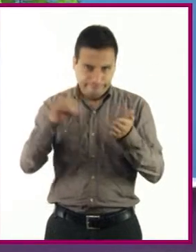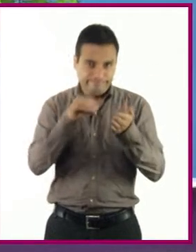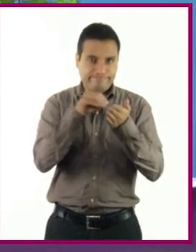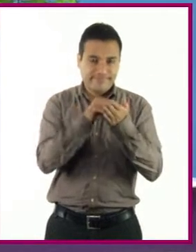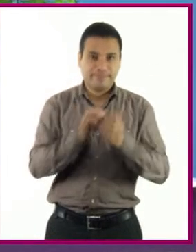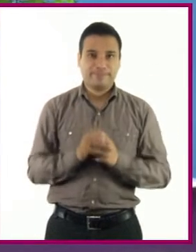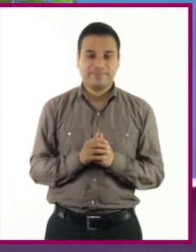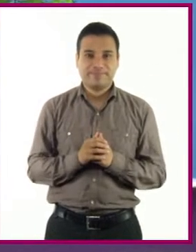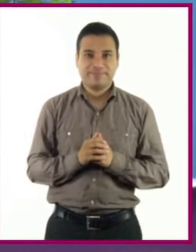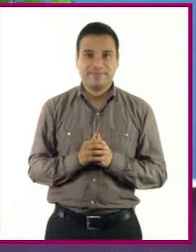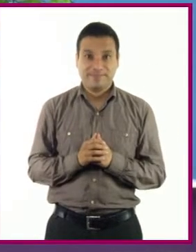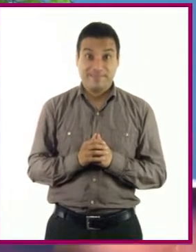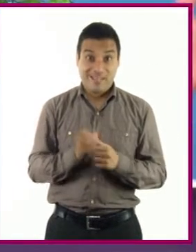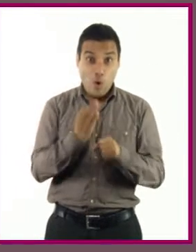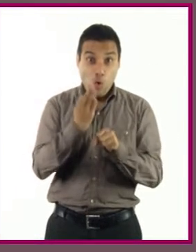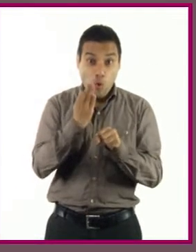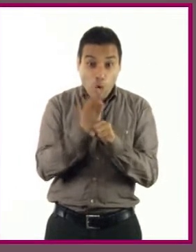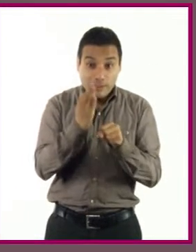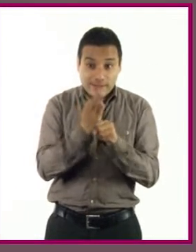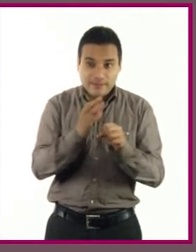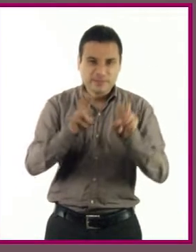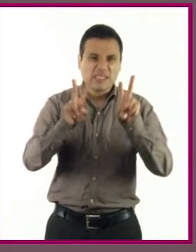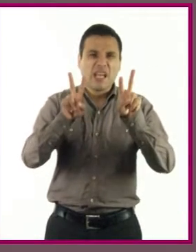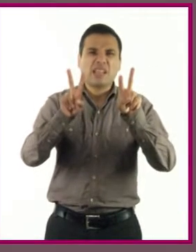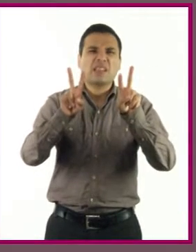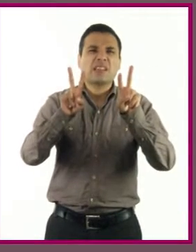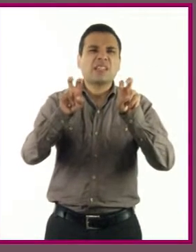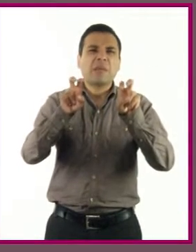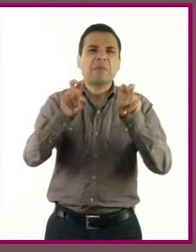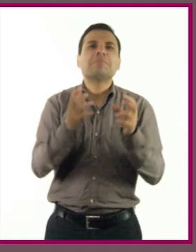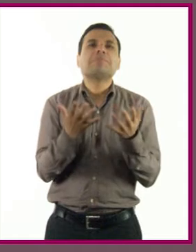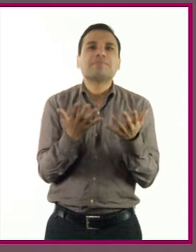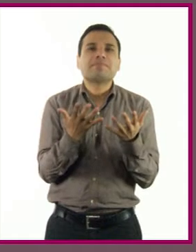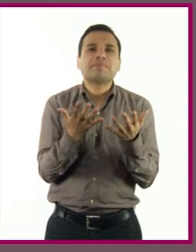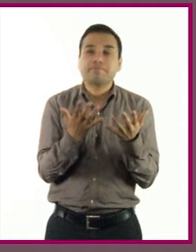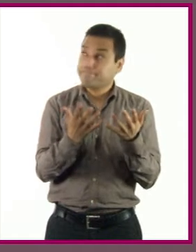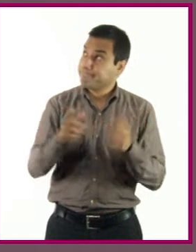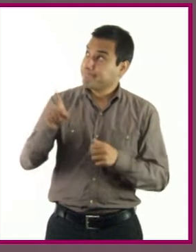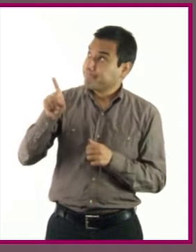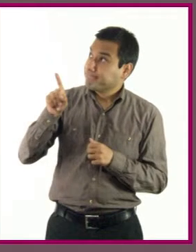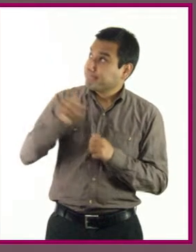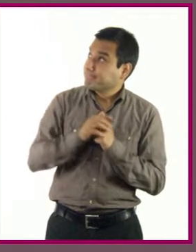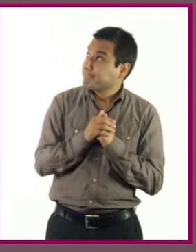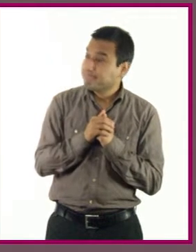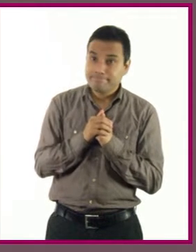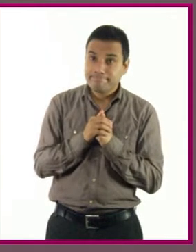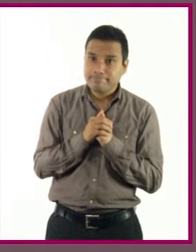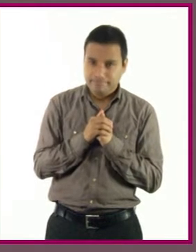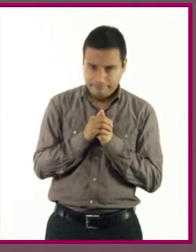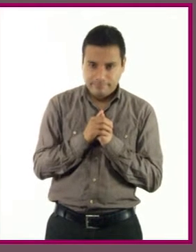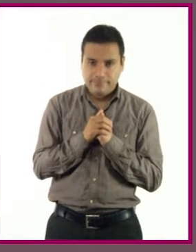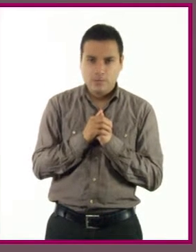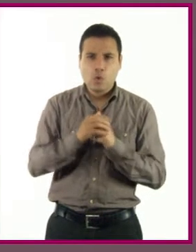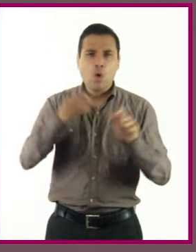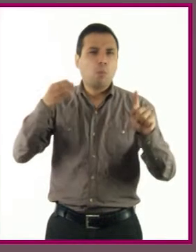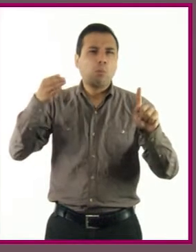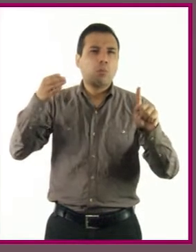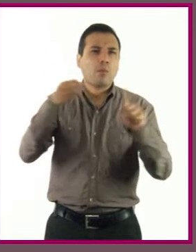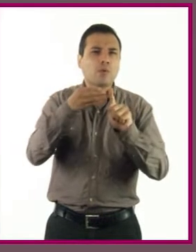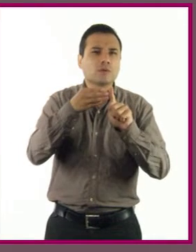El tema que estudiaremos el día de hoy lleva por título Los derechos de la mujer y el propósito consiste